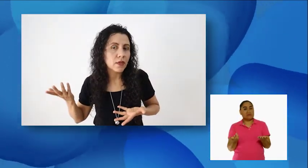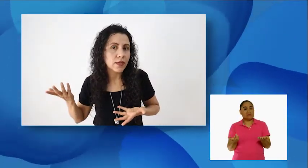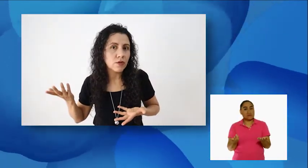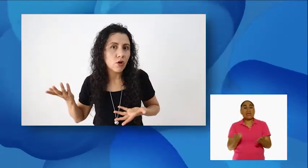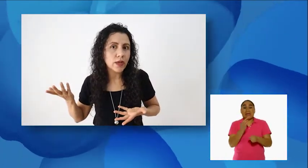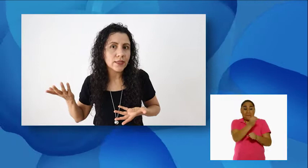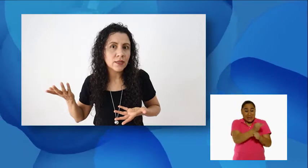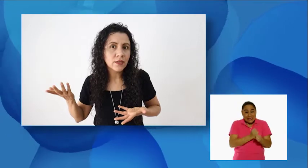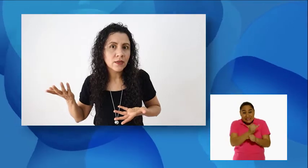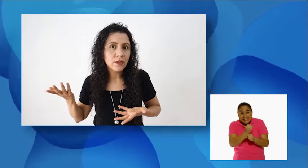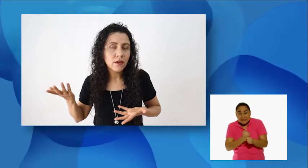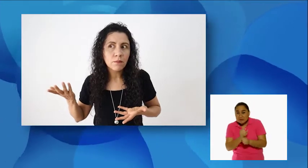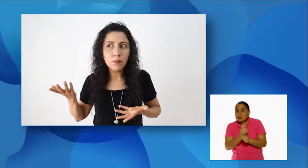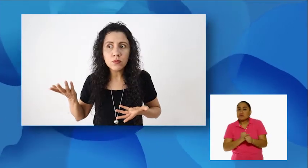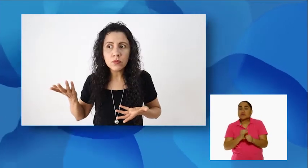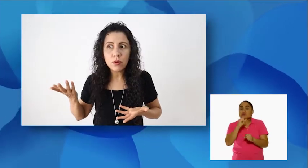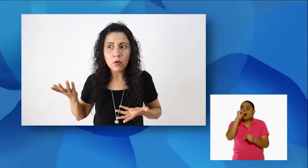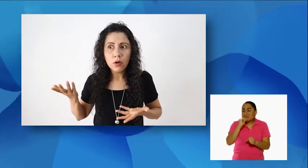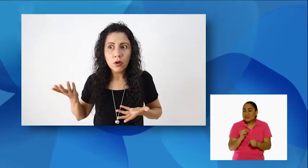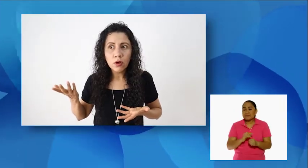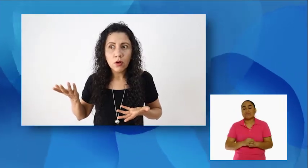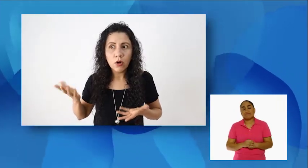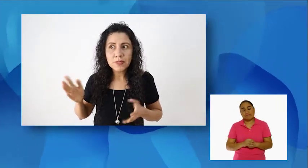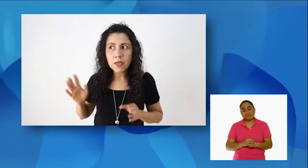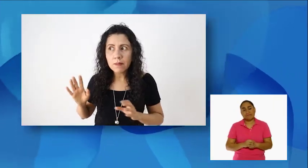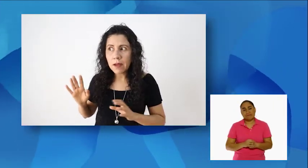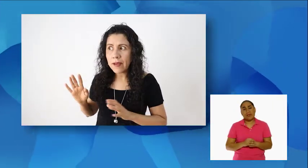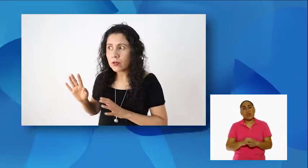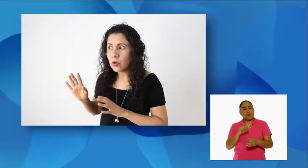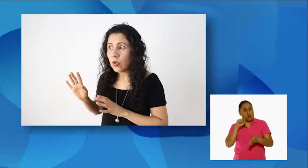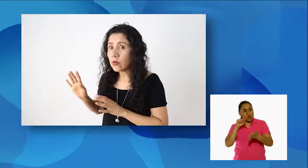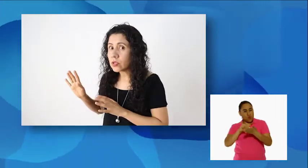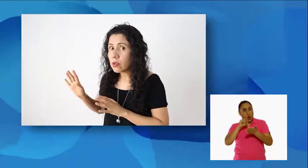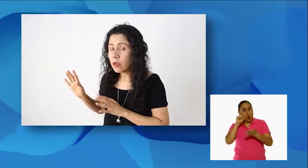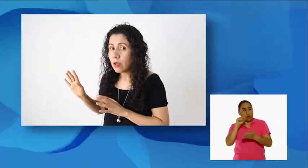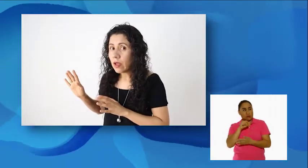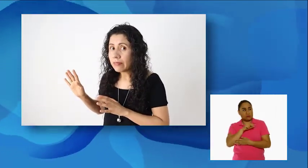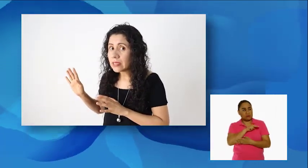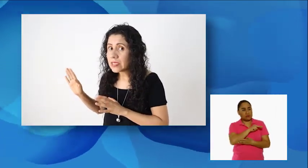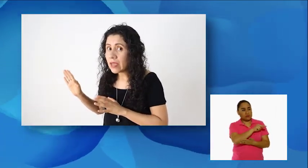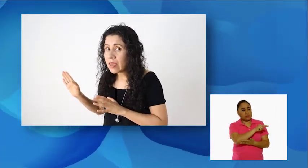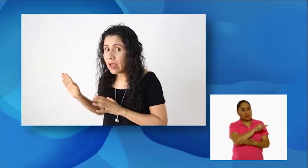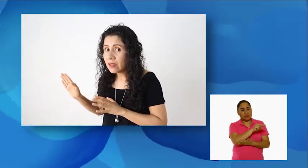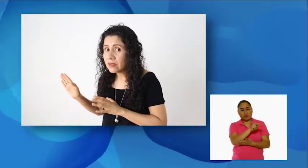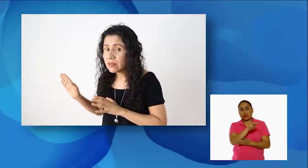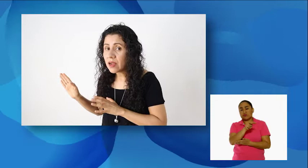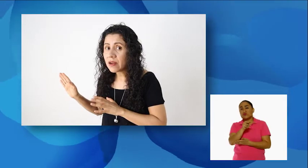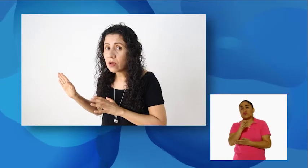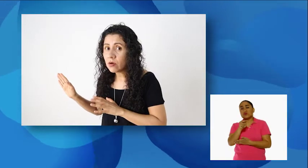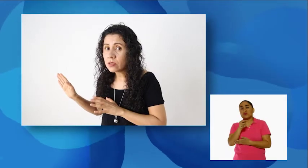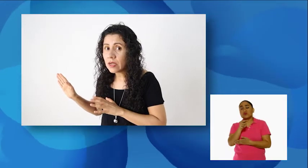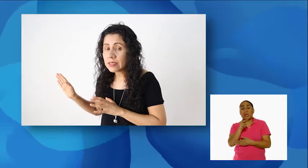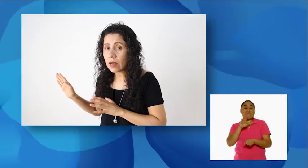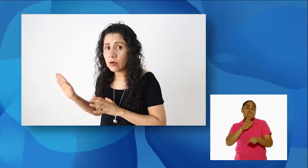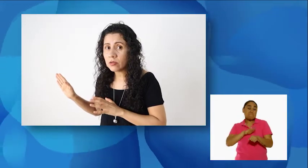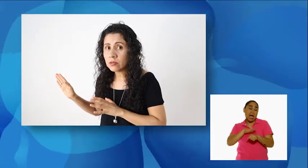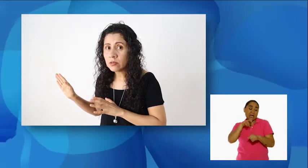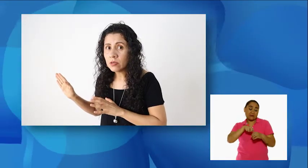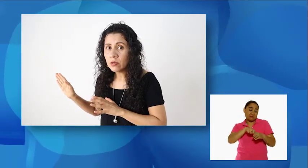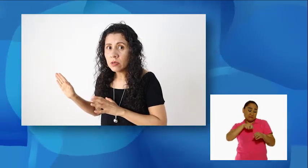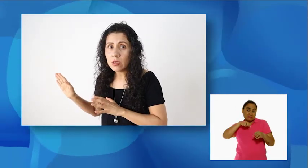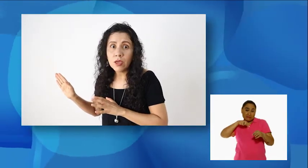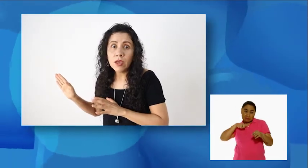las investigaciones. Punto observaba a todos desde allá del rincón del